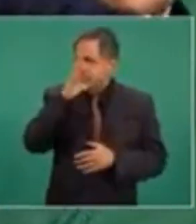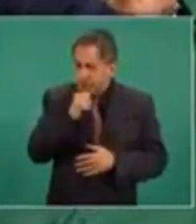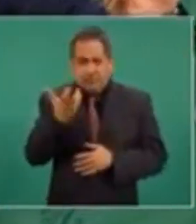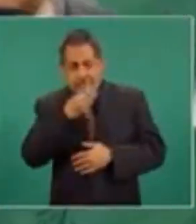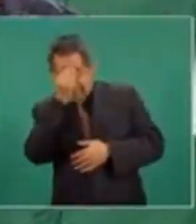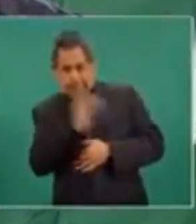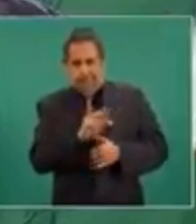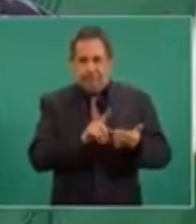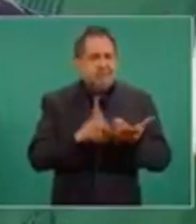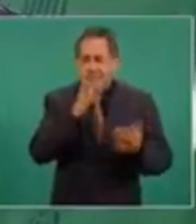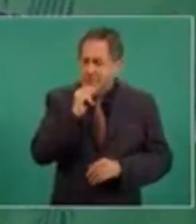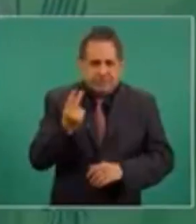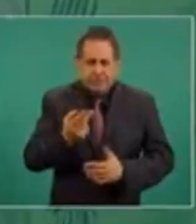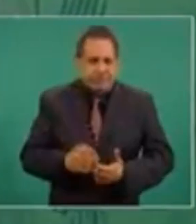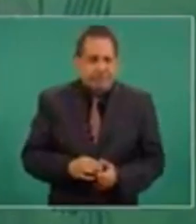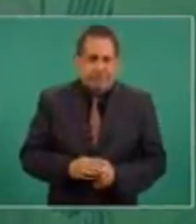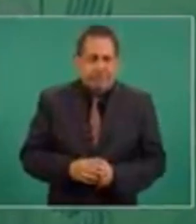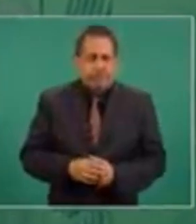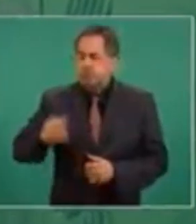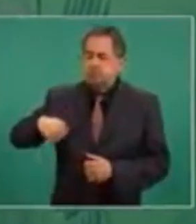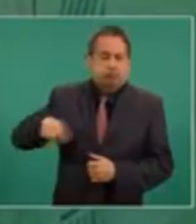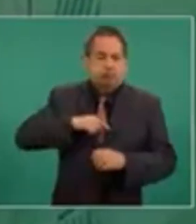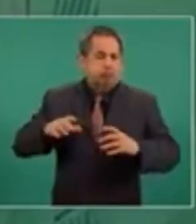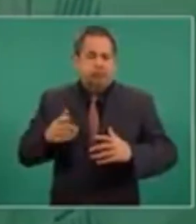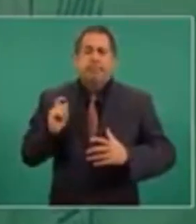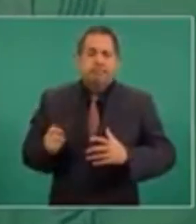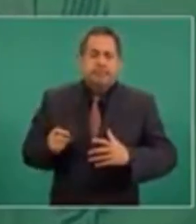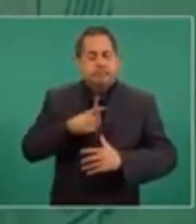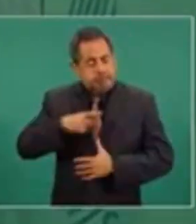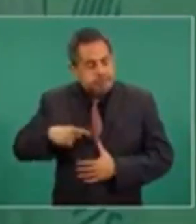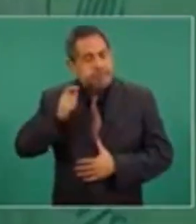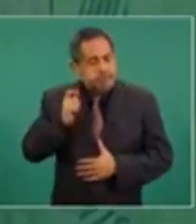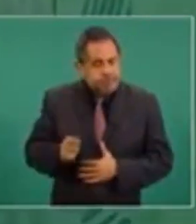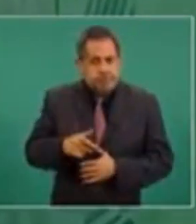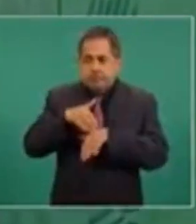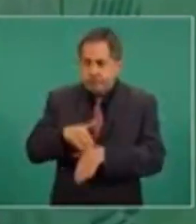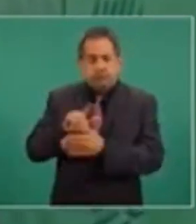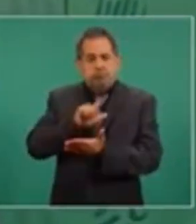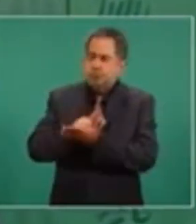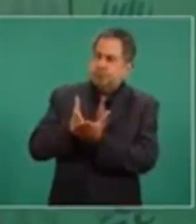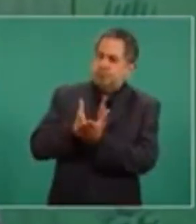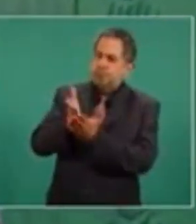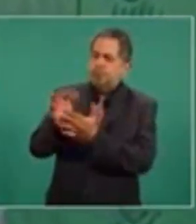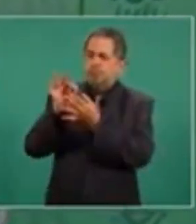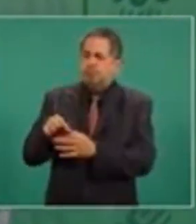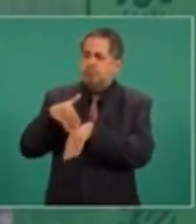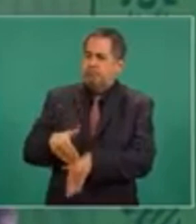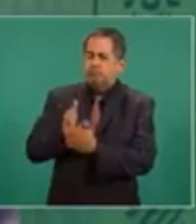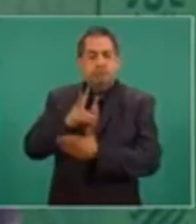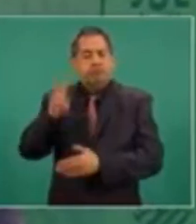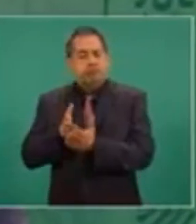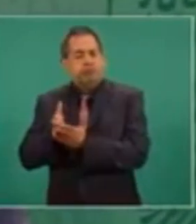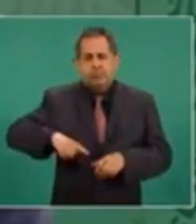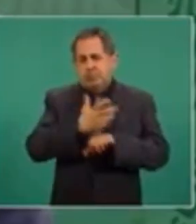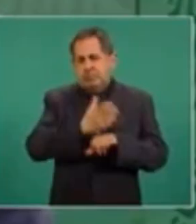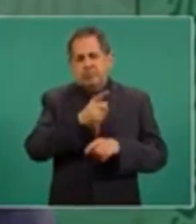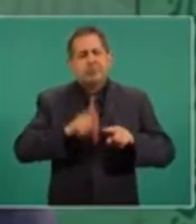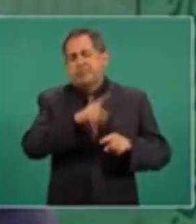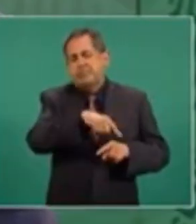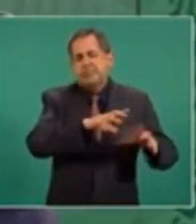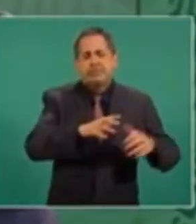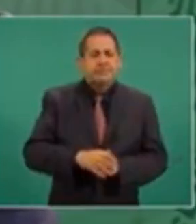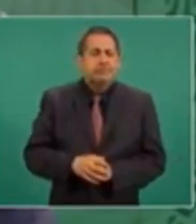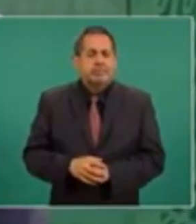independientemente de lo que se trate, nosotros debemos de actuar con rectitud, con apego a la verdad y a principios. Quienes